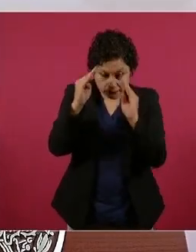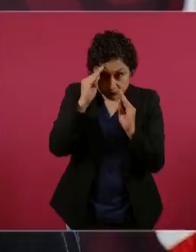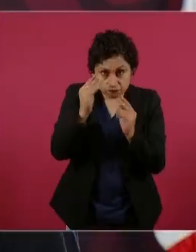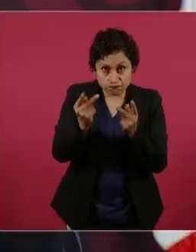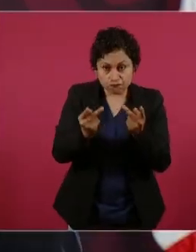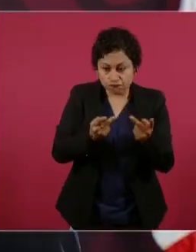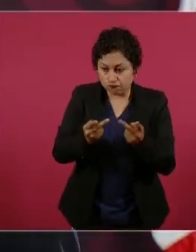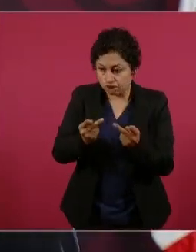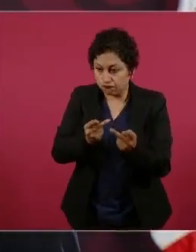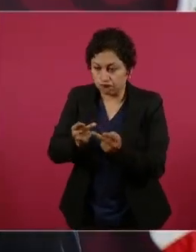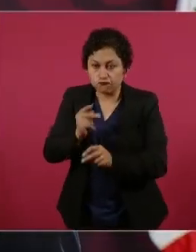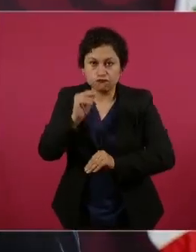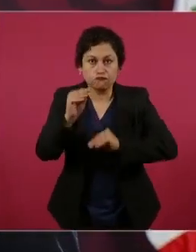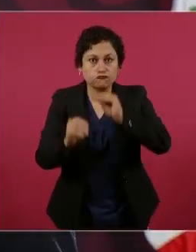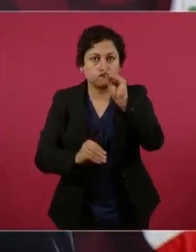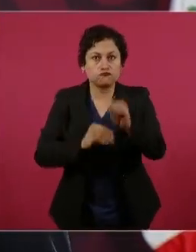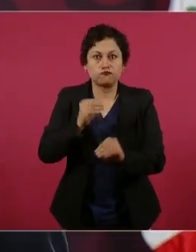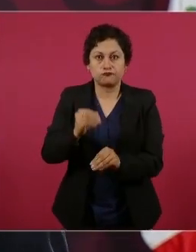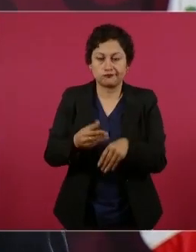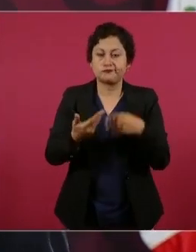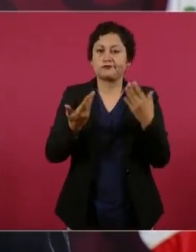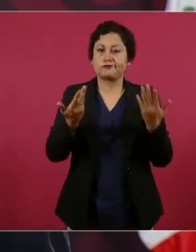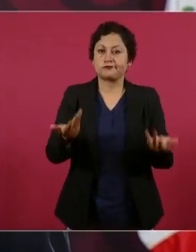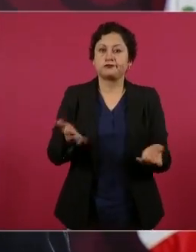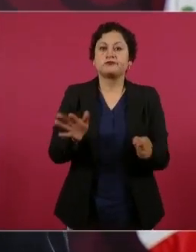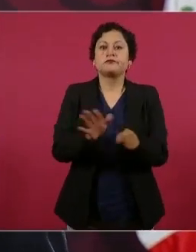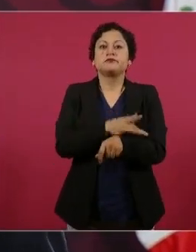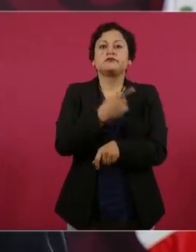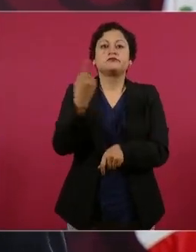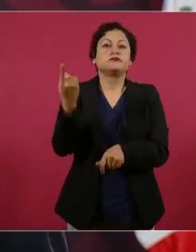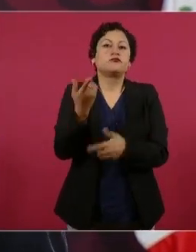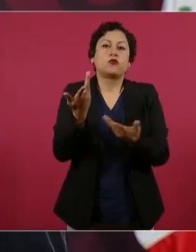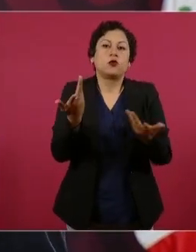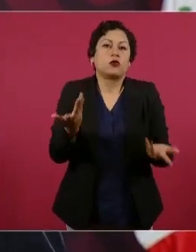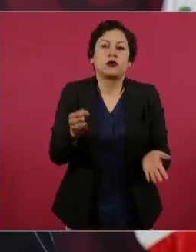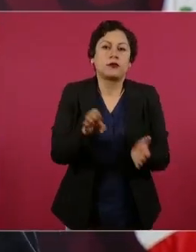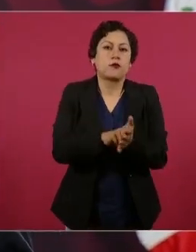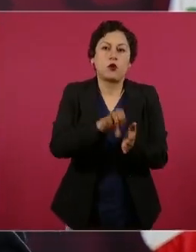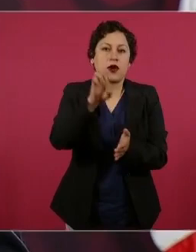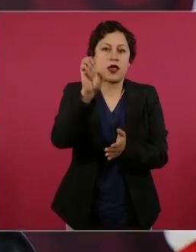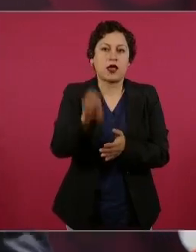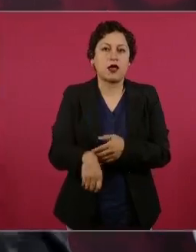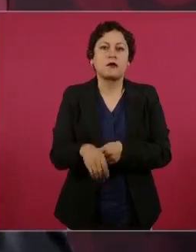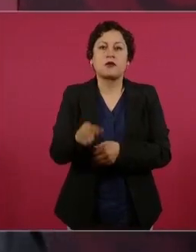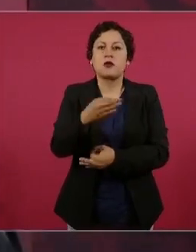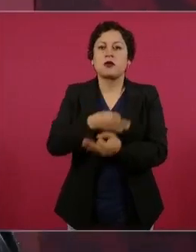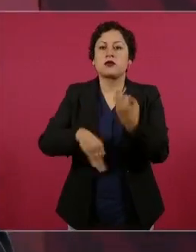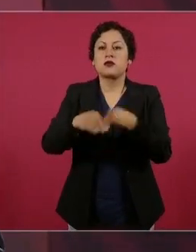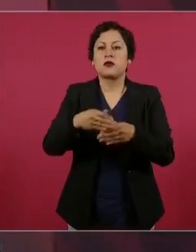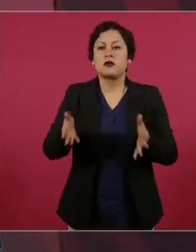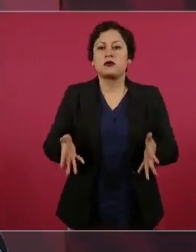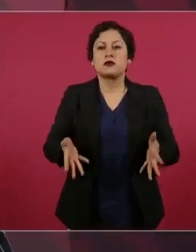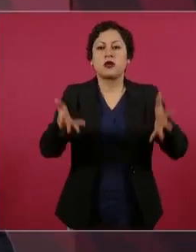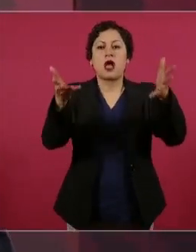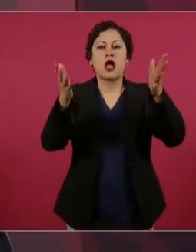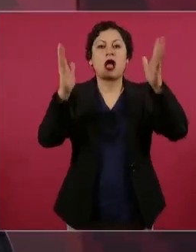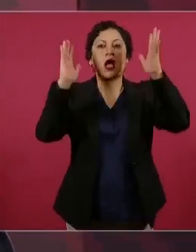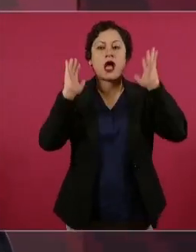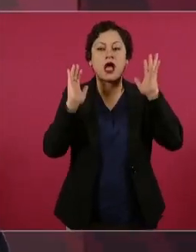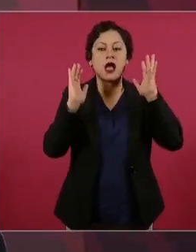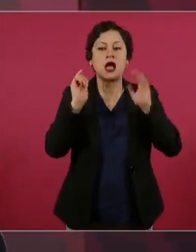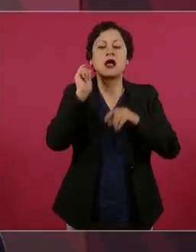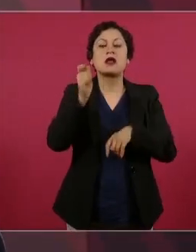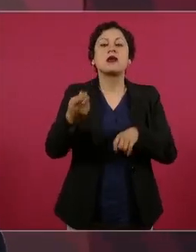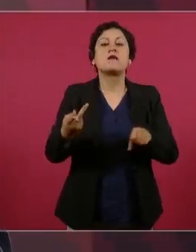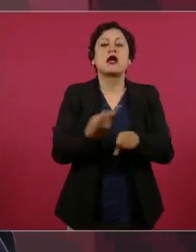Si se deja todo al mercado y el Estado no interviene, pues nada más hay